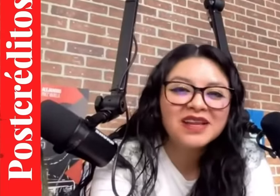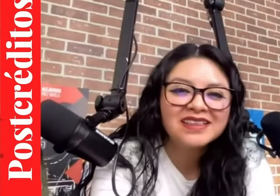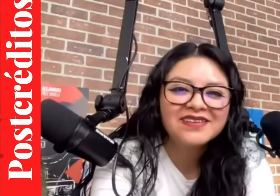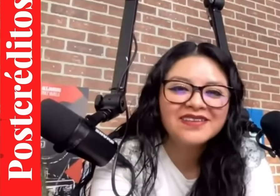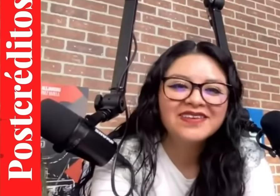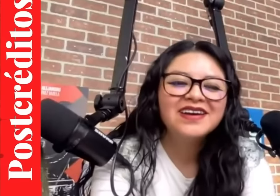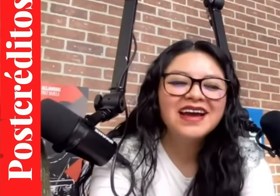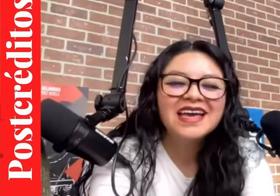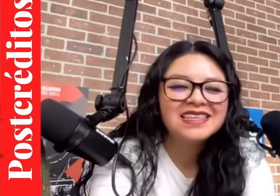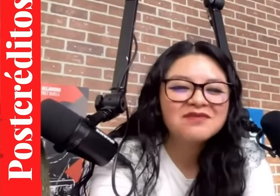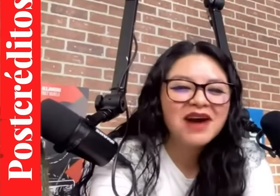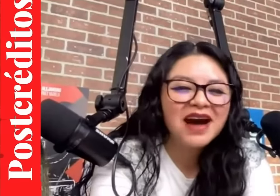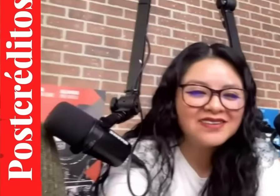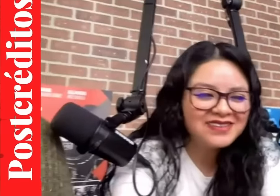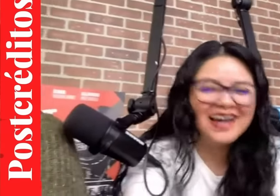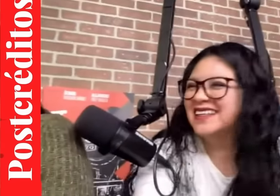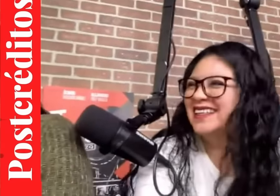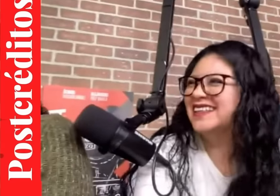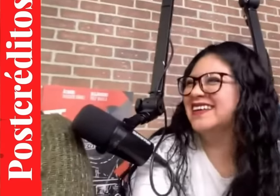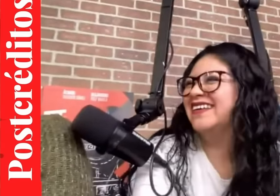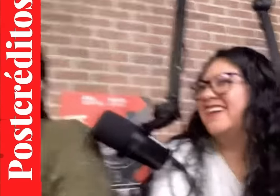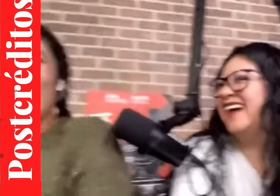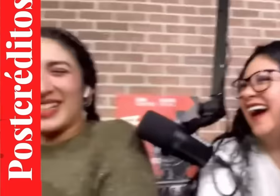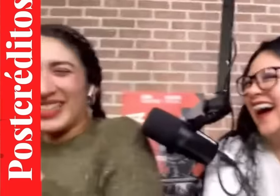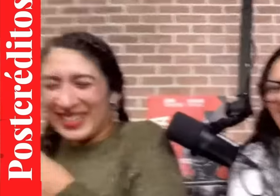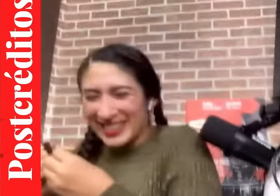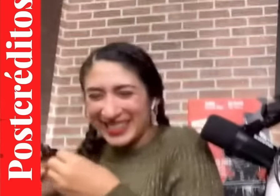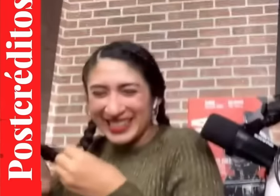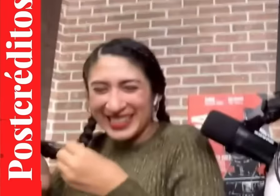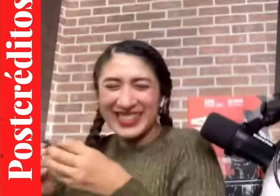nosotros vamos a cosas de chav es de